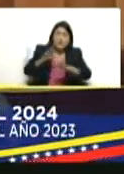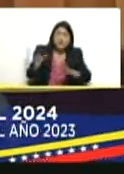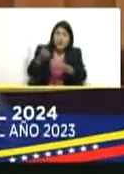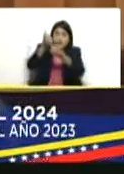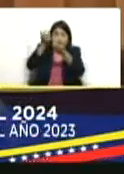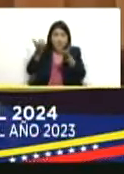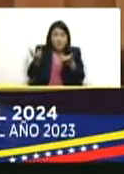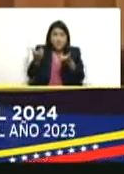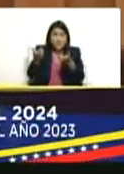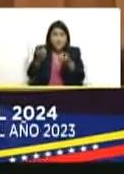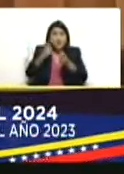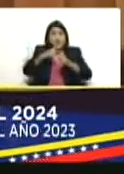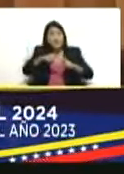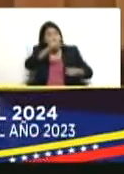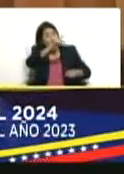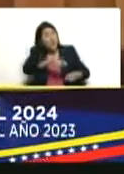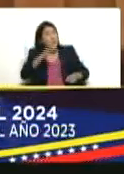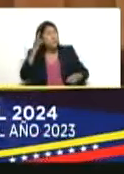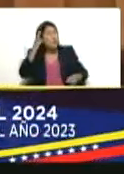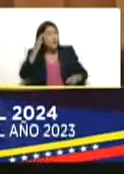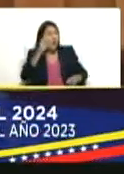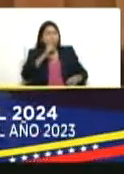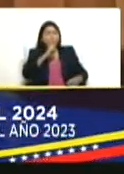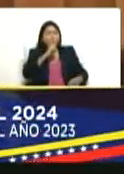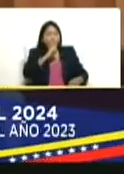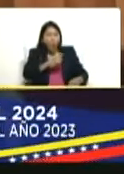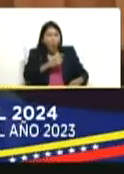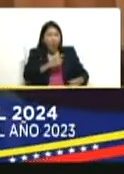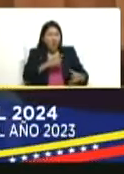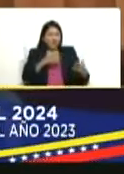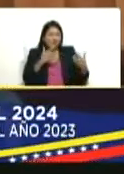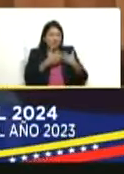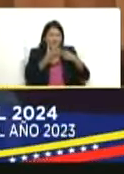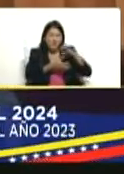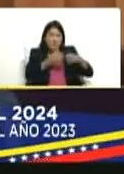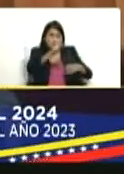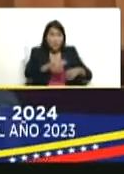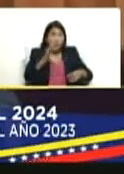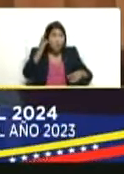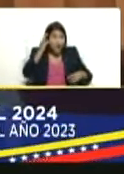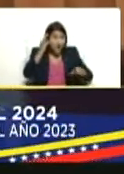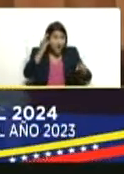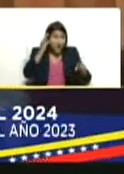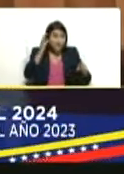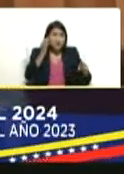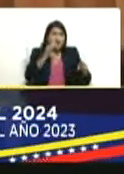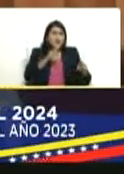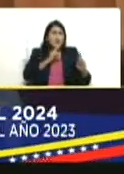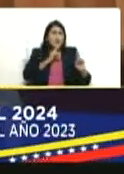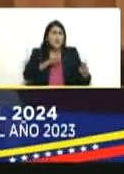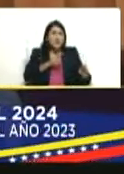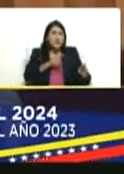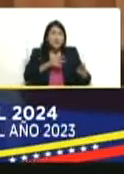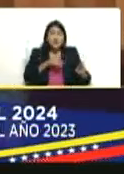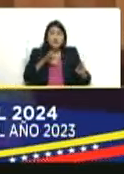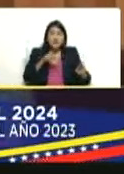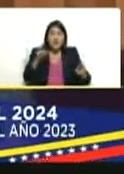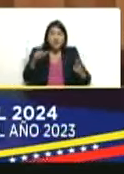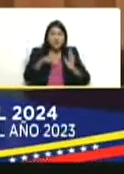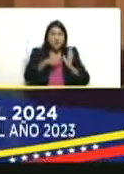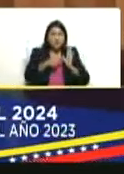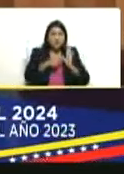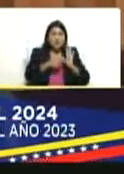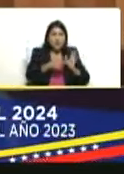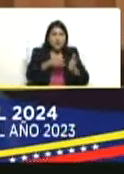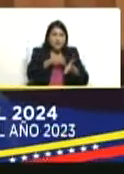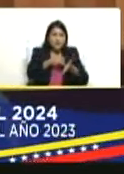Y Doña Pataleta, Doña Odio, Doña Violencia, dijo, nuestra debilidad, nos vamos para